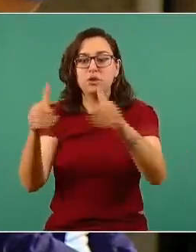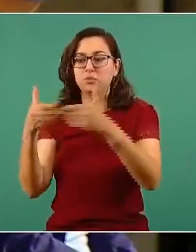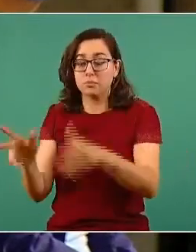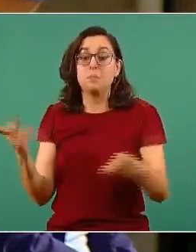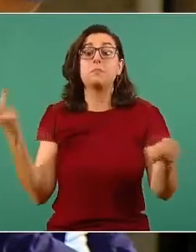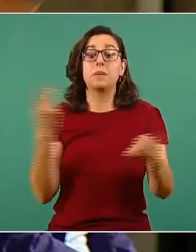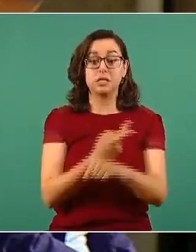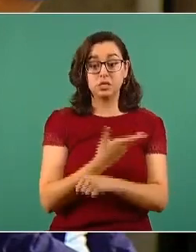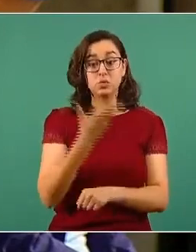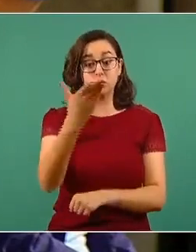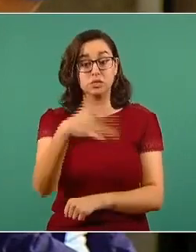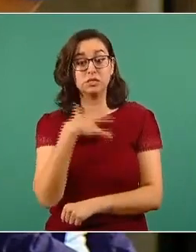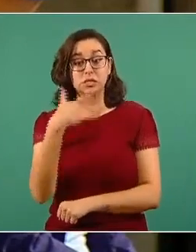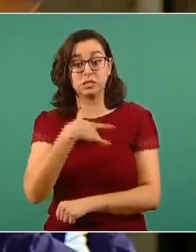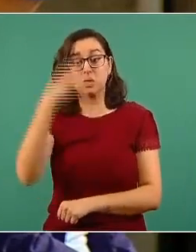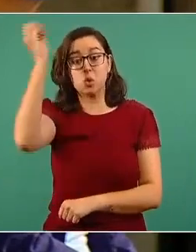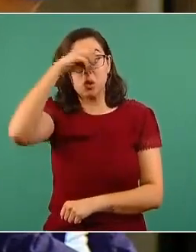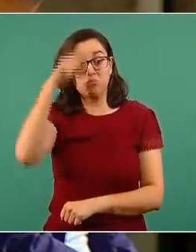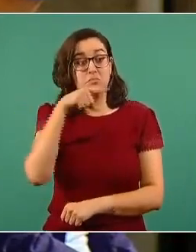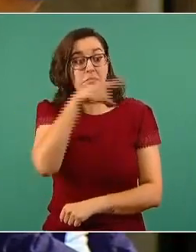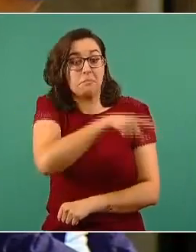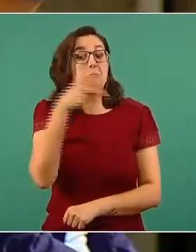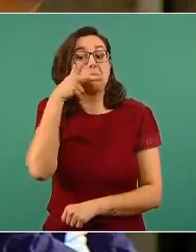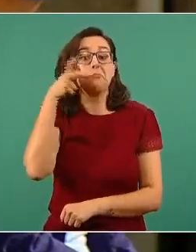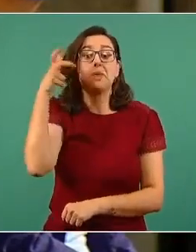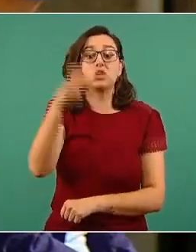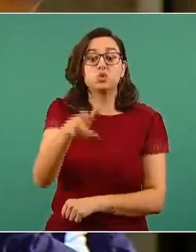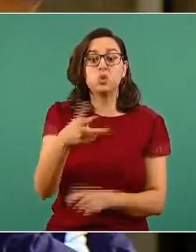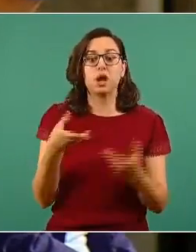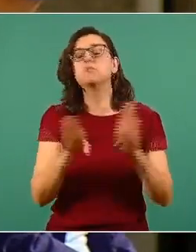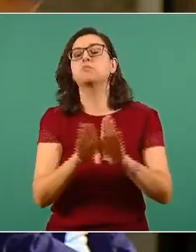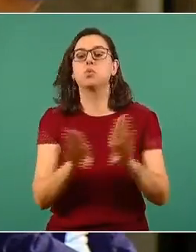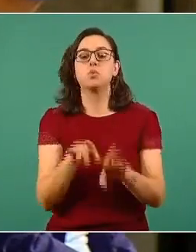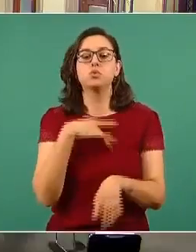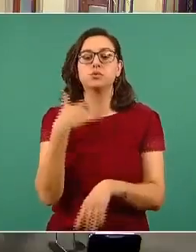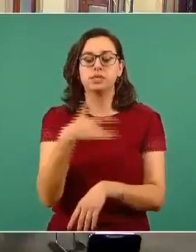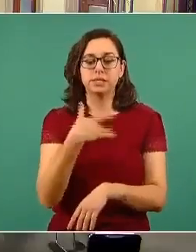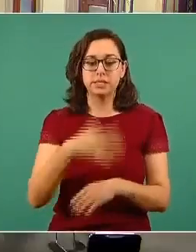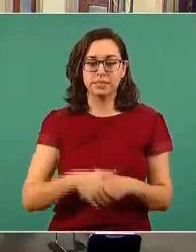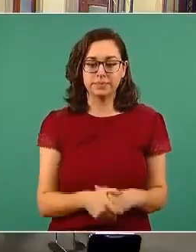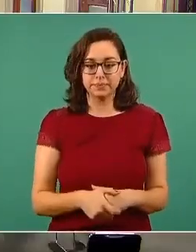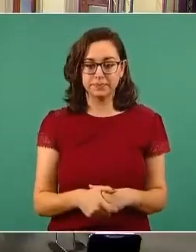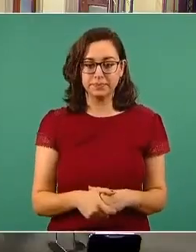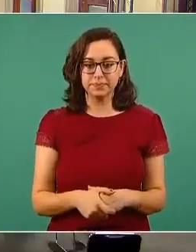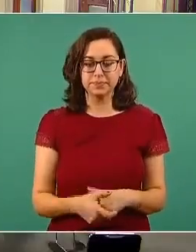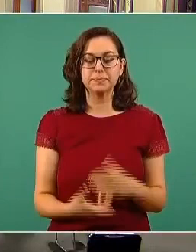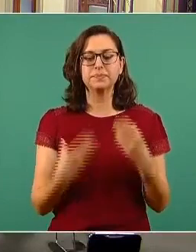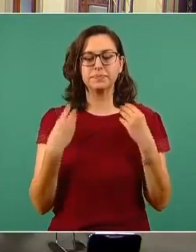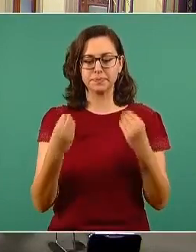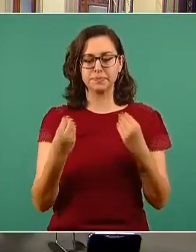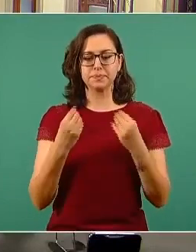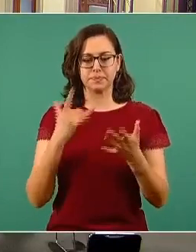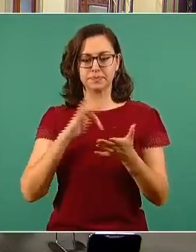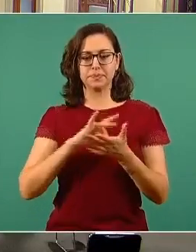Toluca y en Pachuca, y cuáles son las medidas que se deben tomar? Muchas gracias por la pregunta.